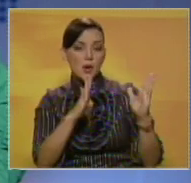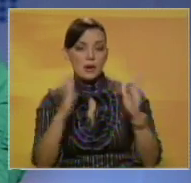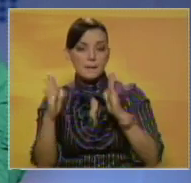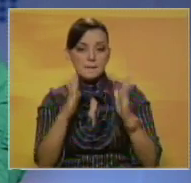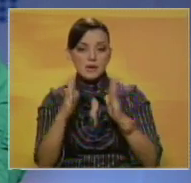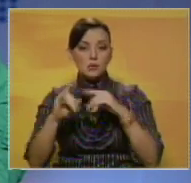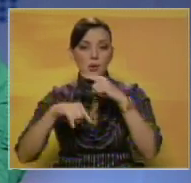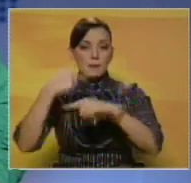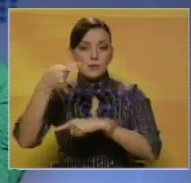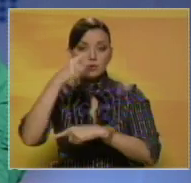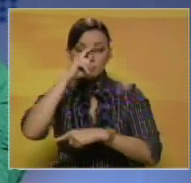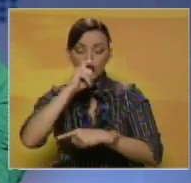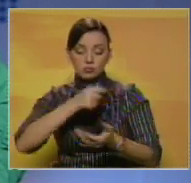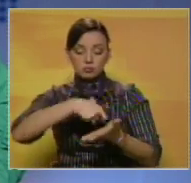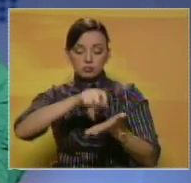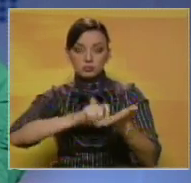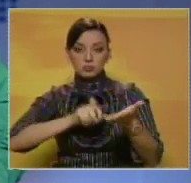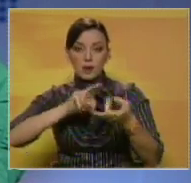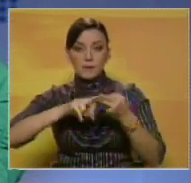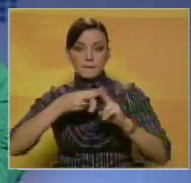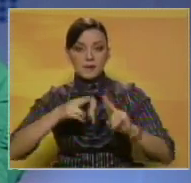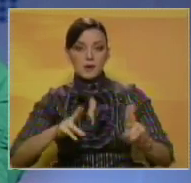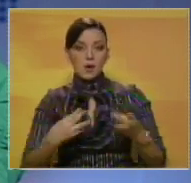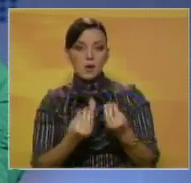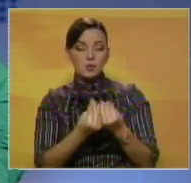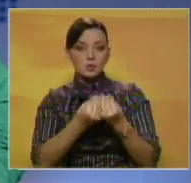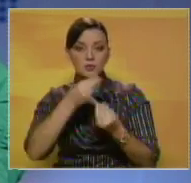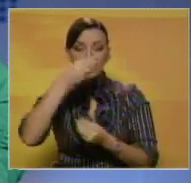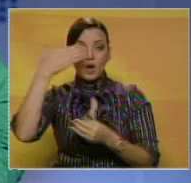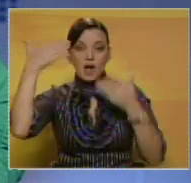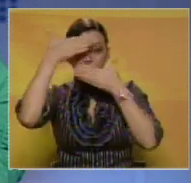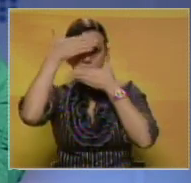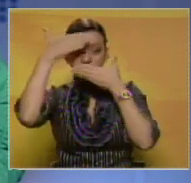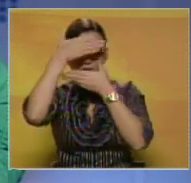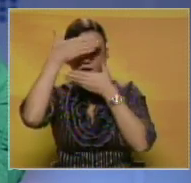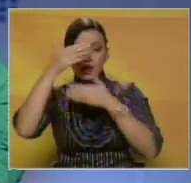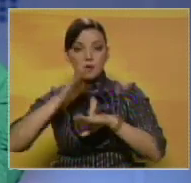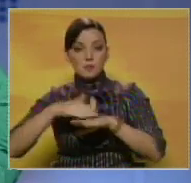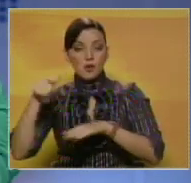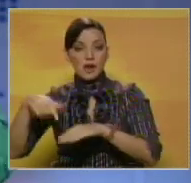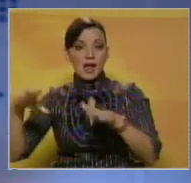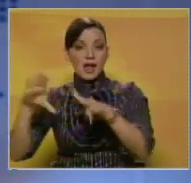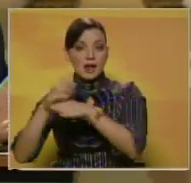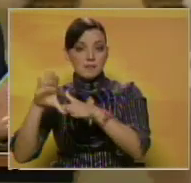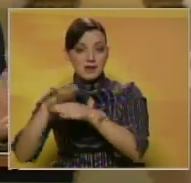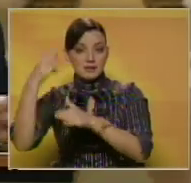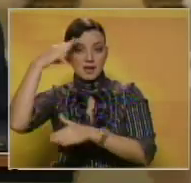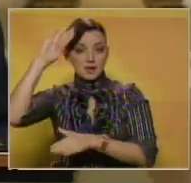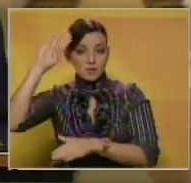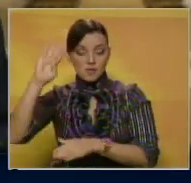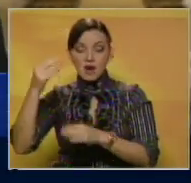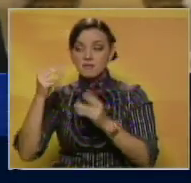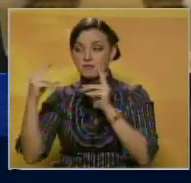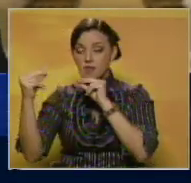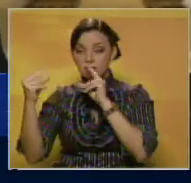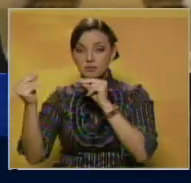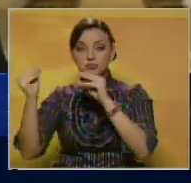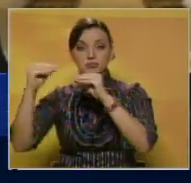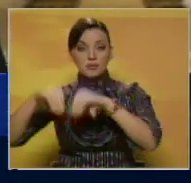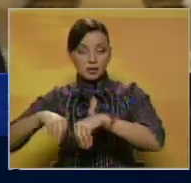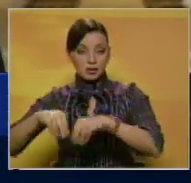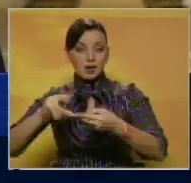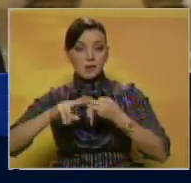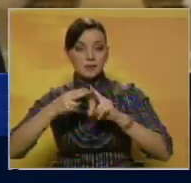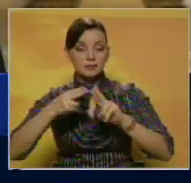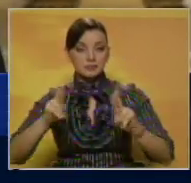año próximo se firmará la paz con la FARC, tras el acuerdo sobre víctimas firmado este martes en La Habana. Santos manifestó que hasta el momento